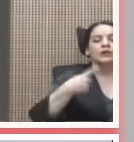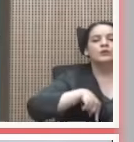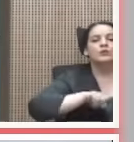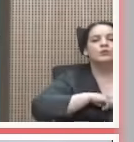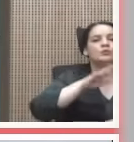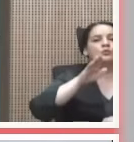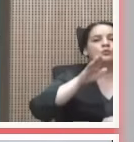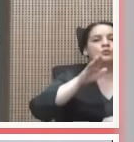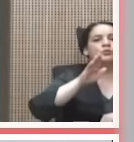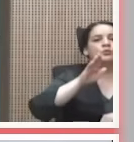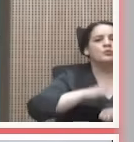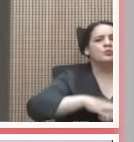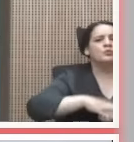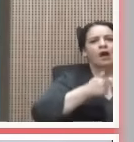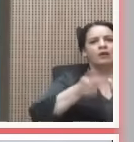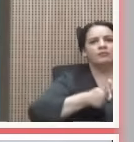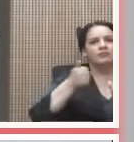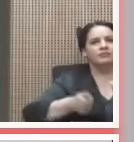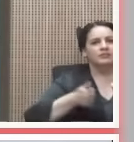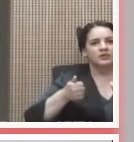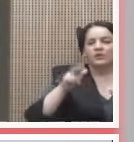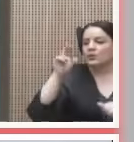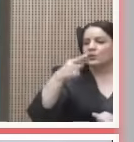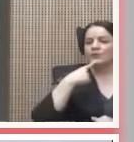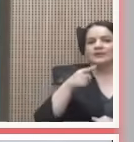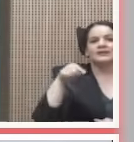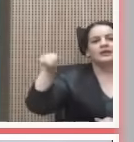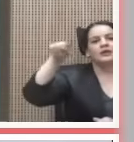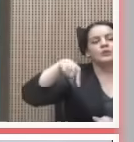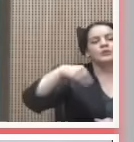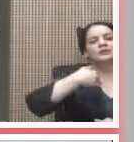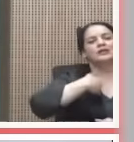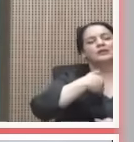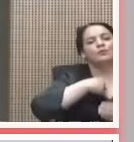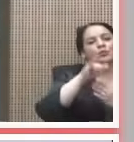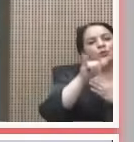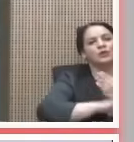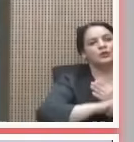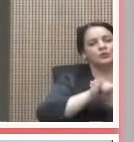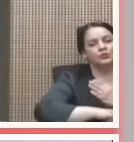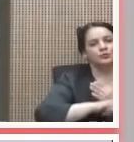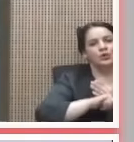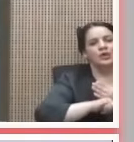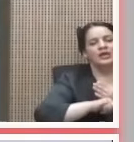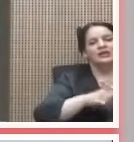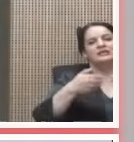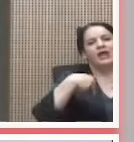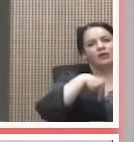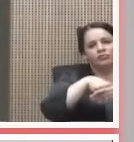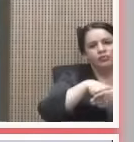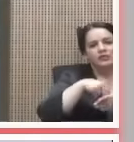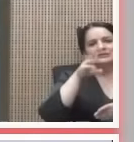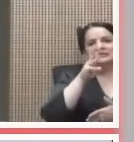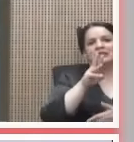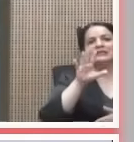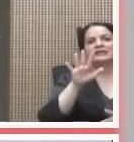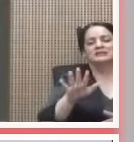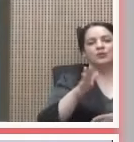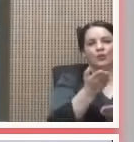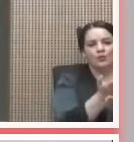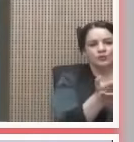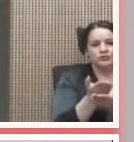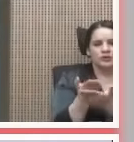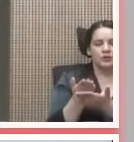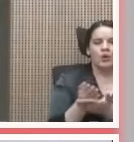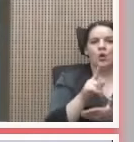atrasos, pero no dicen que ellos tienen proyectos prensados con 65 mociones, con una comita, con una palabrita, con